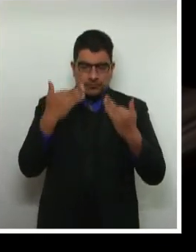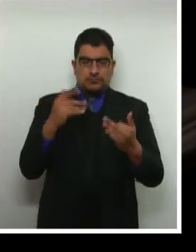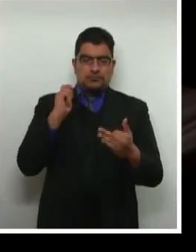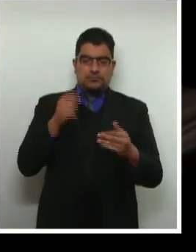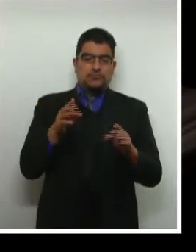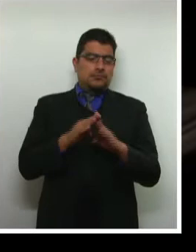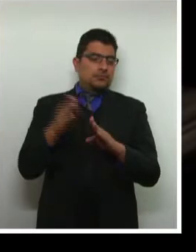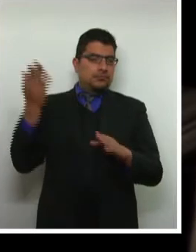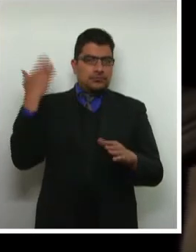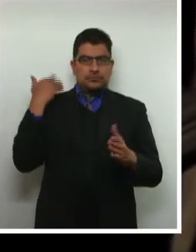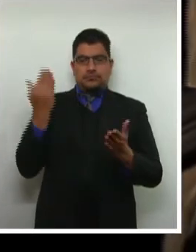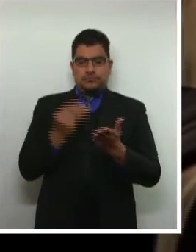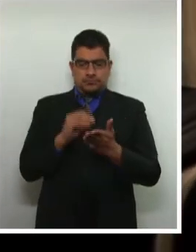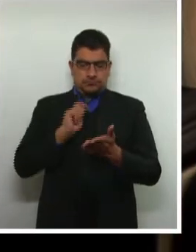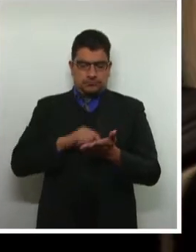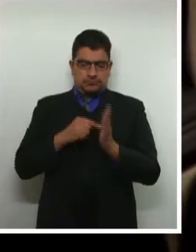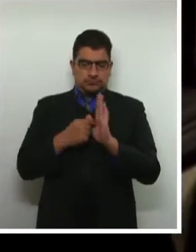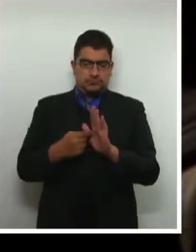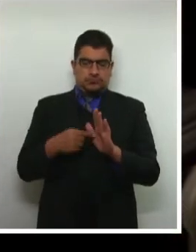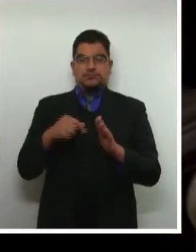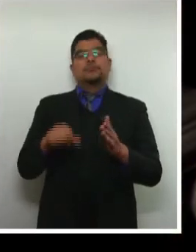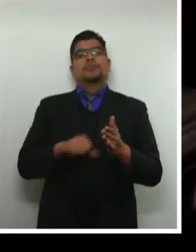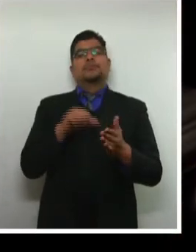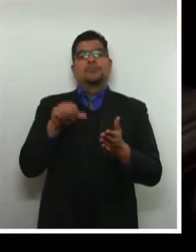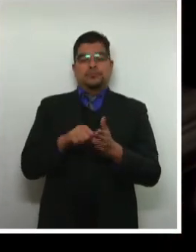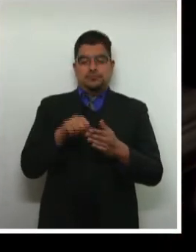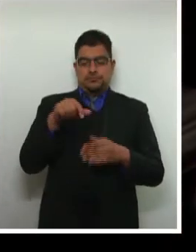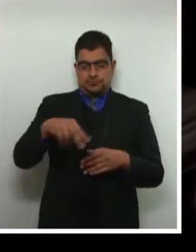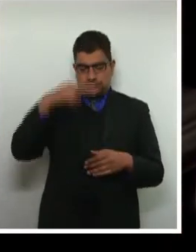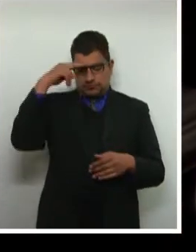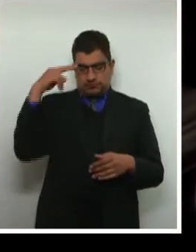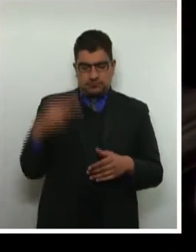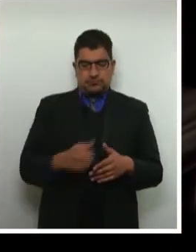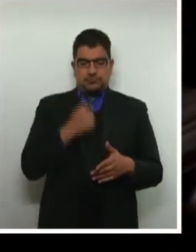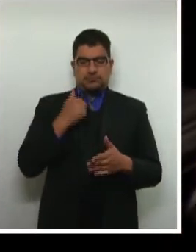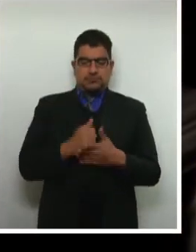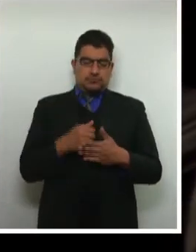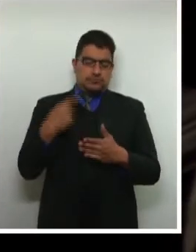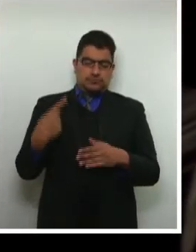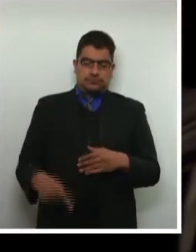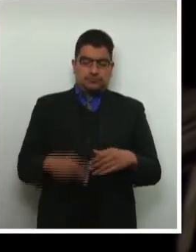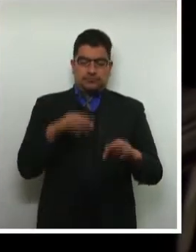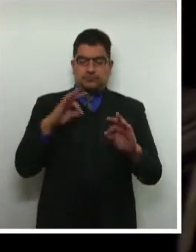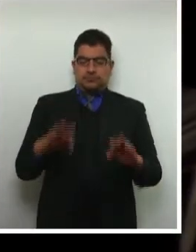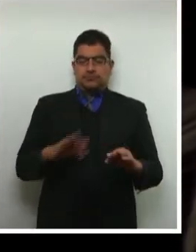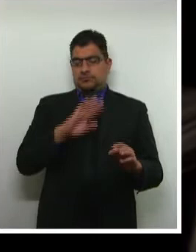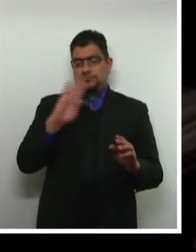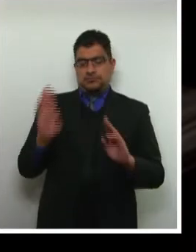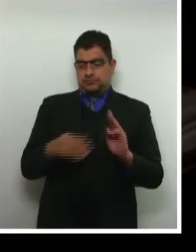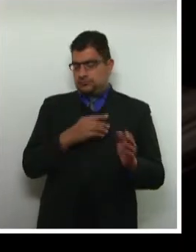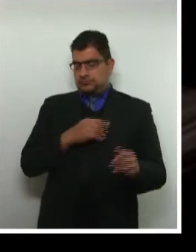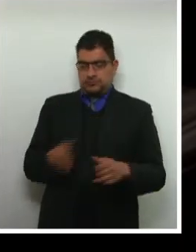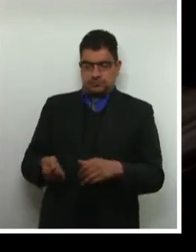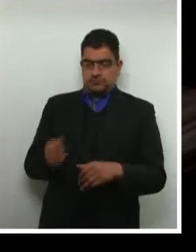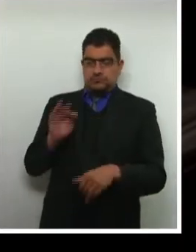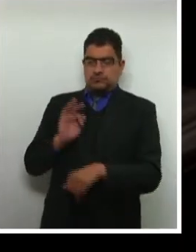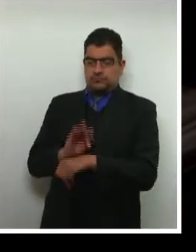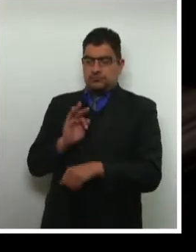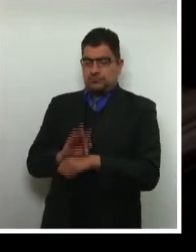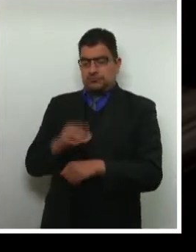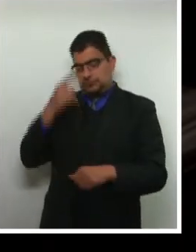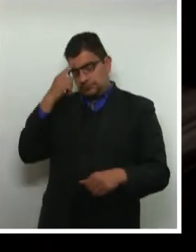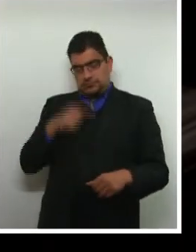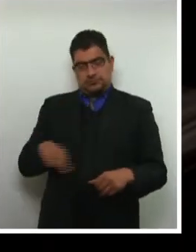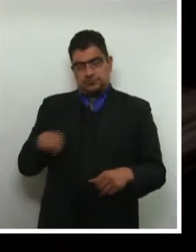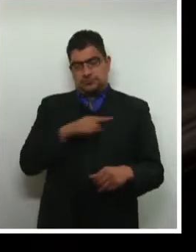de cómo estaba planteado, que es el centro histórico de la ciudad, es patrimonio de la humanidad, por lo que en los términos